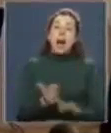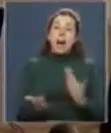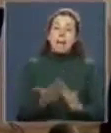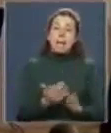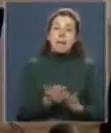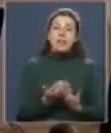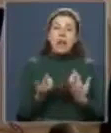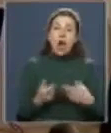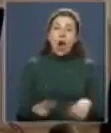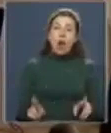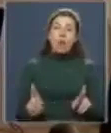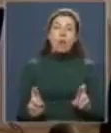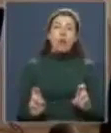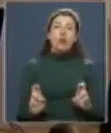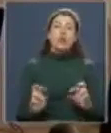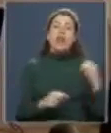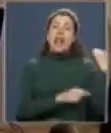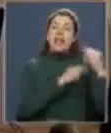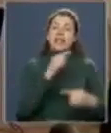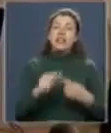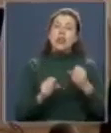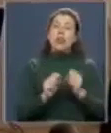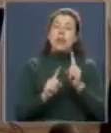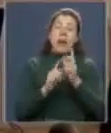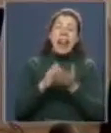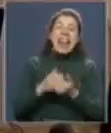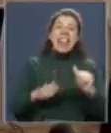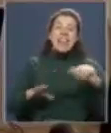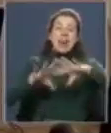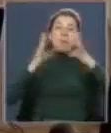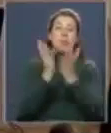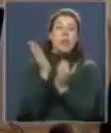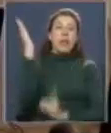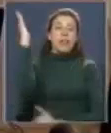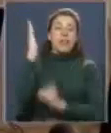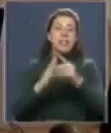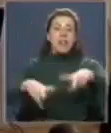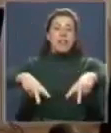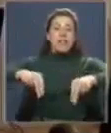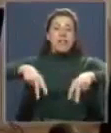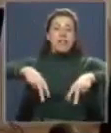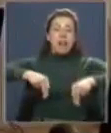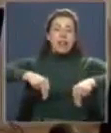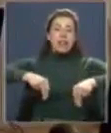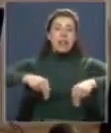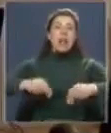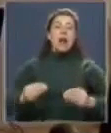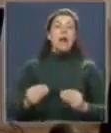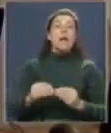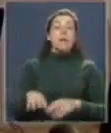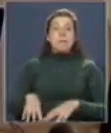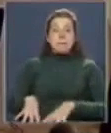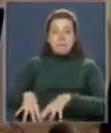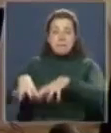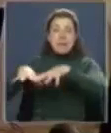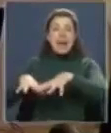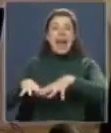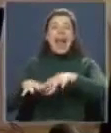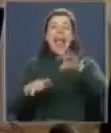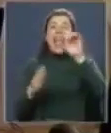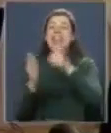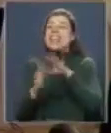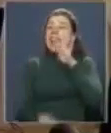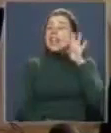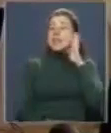la oportunidad histórica que tenemos de ponernos a la cabeza mundial del desarrollo de baterías, la acumulación de energía limpia y, en definitiva,